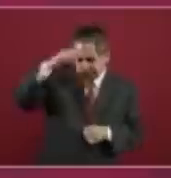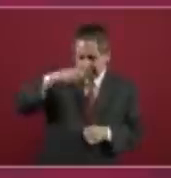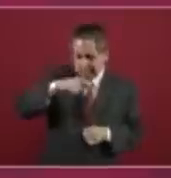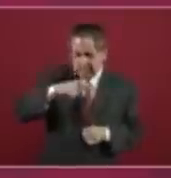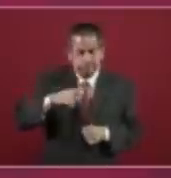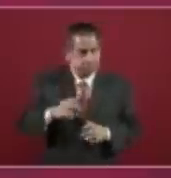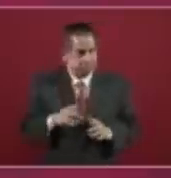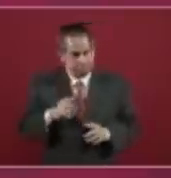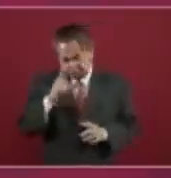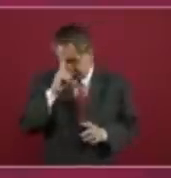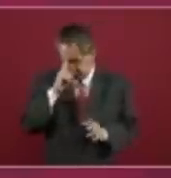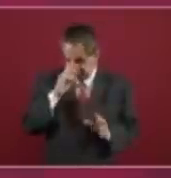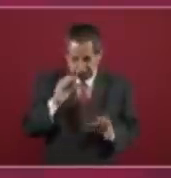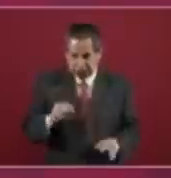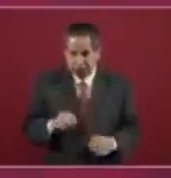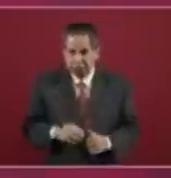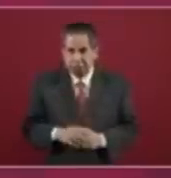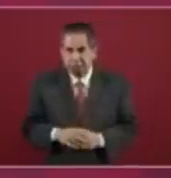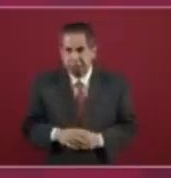pero